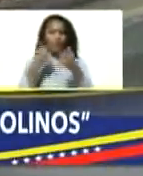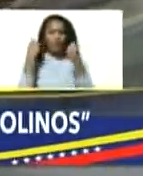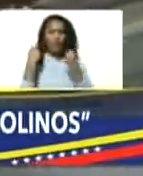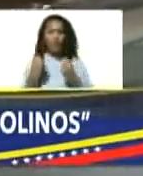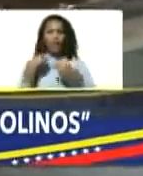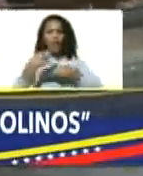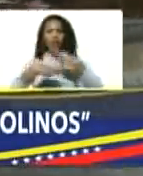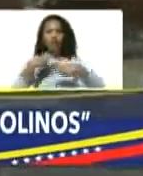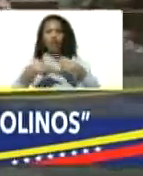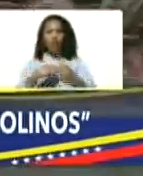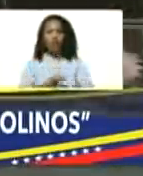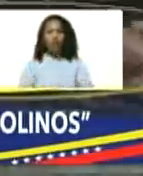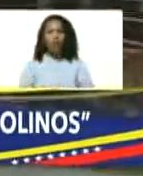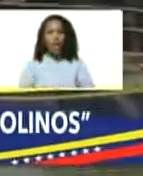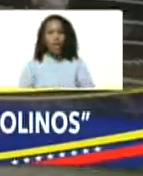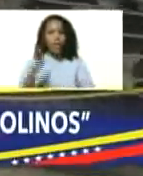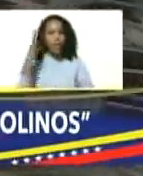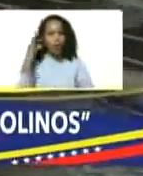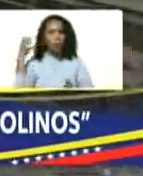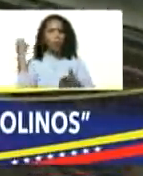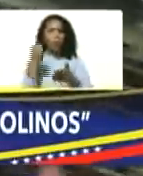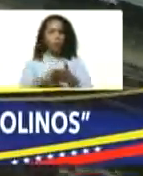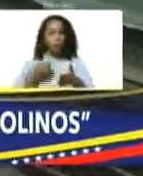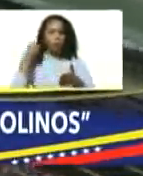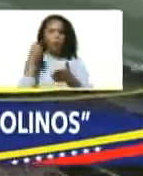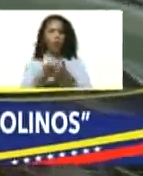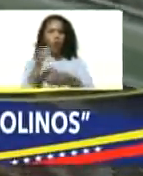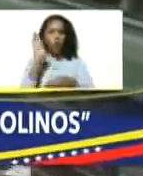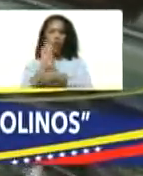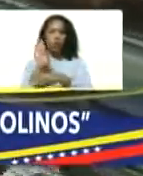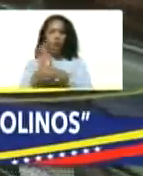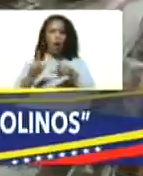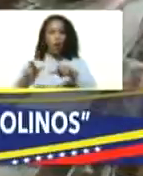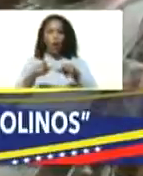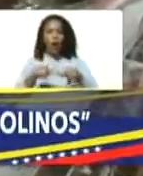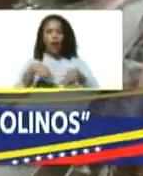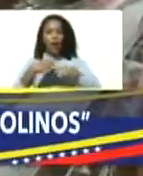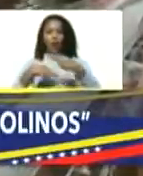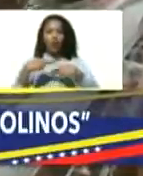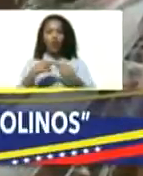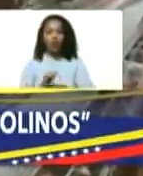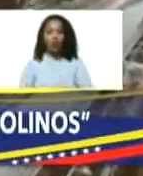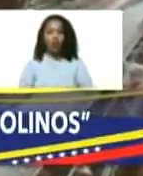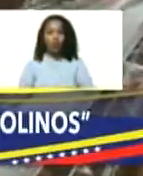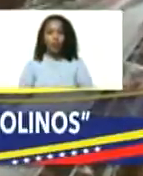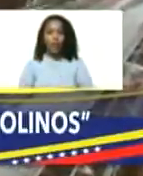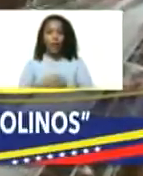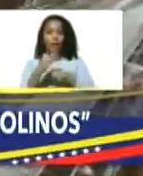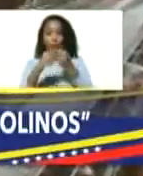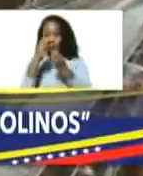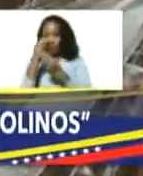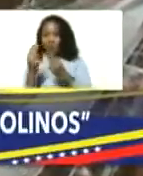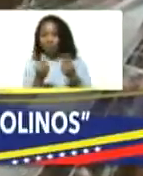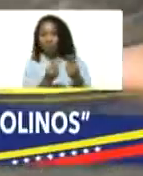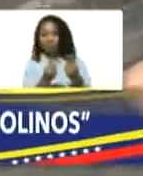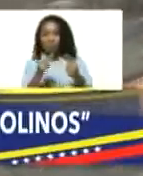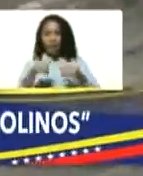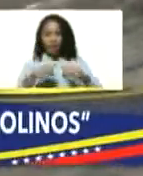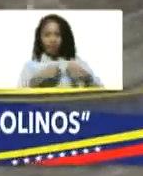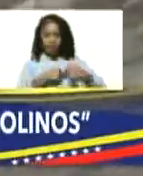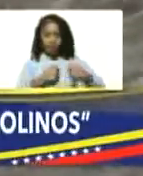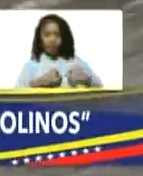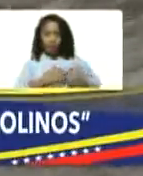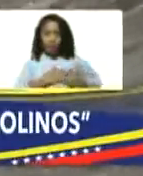revolucionaria la mujer que lucha de mujer que cuida los espacios revolucionarios y hace una invitación desde el corazón